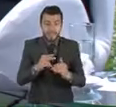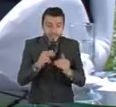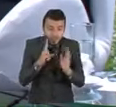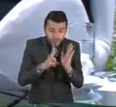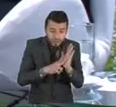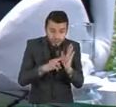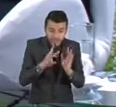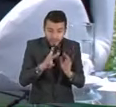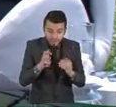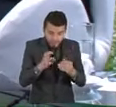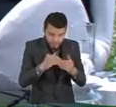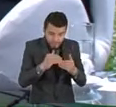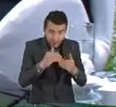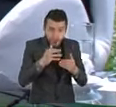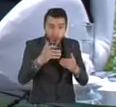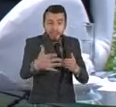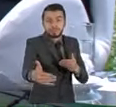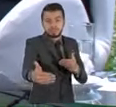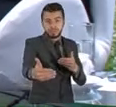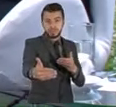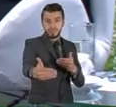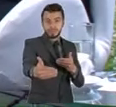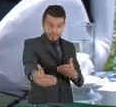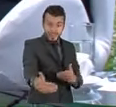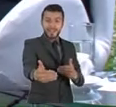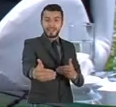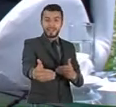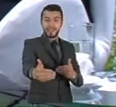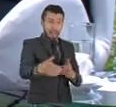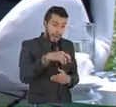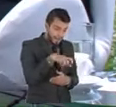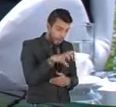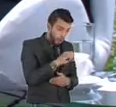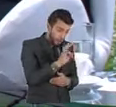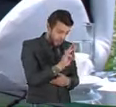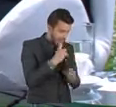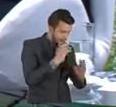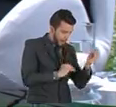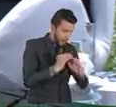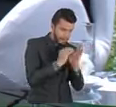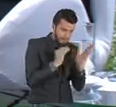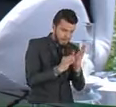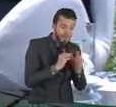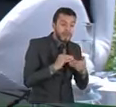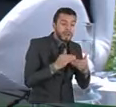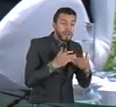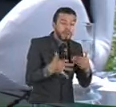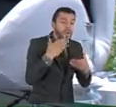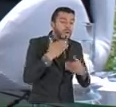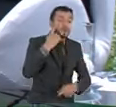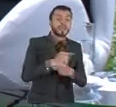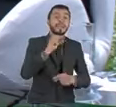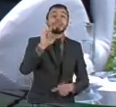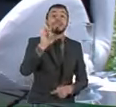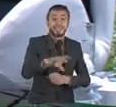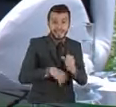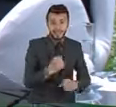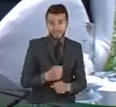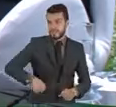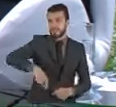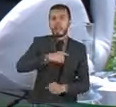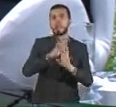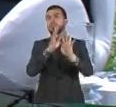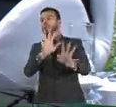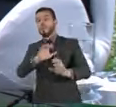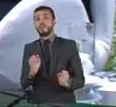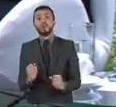hay una que va a estar vigente 15 de los 18 años, que es el POT. Por eso no le podemos fallar a Bogotá, tenemos que ponernos de